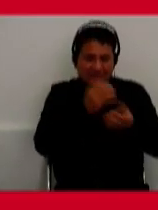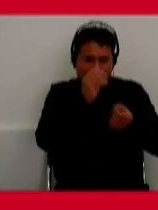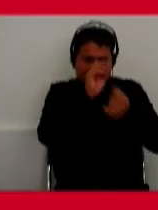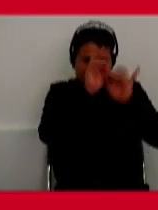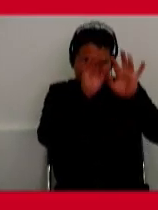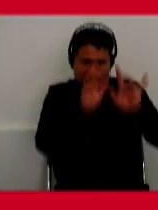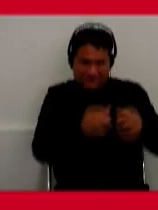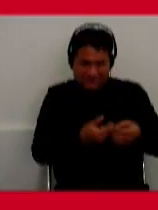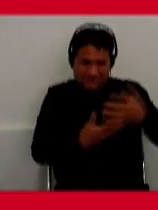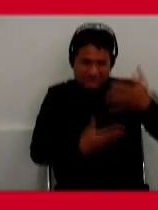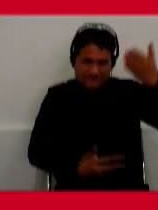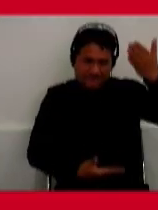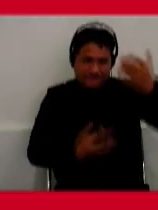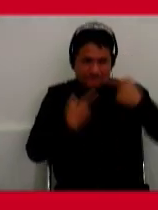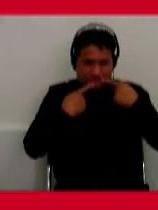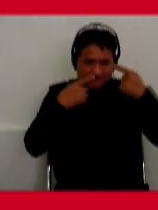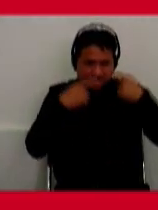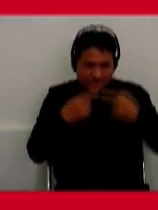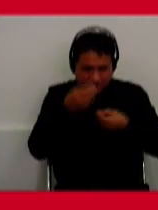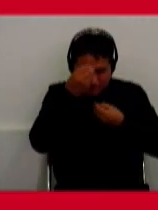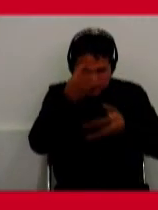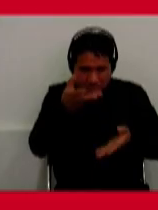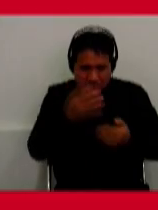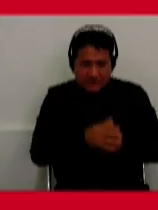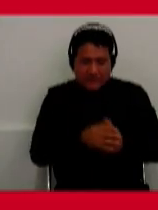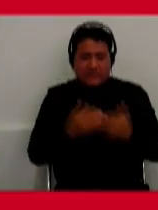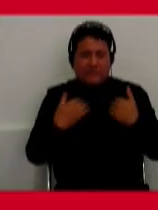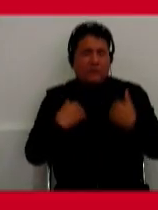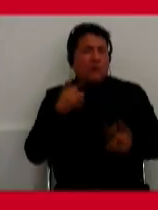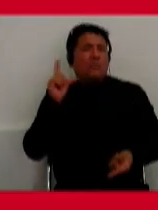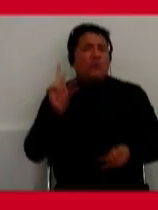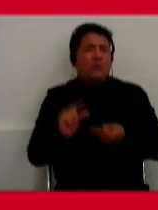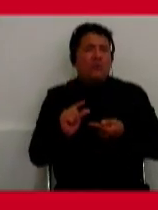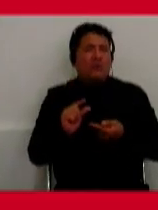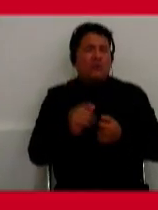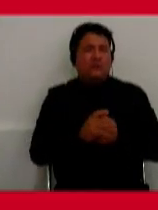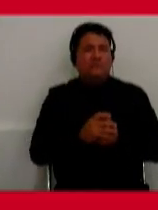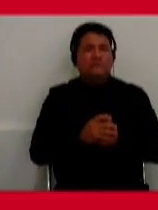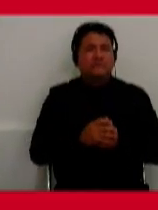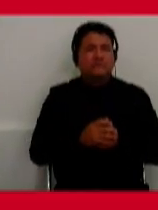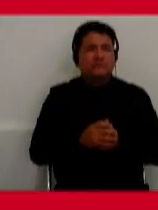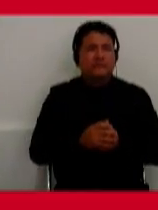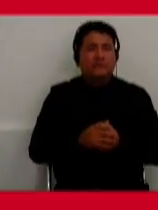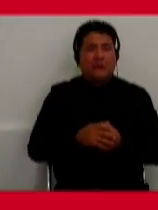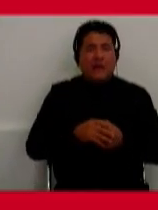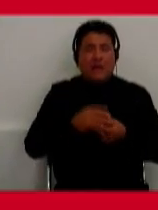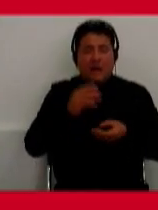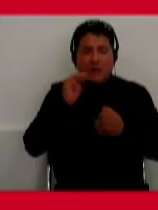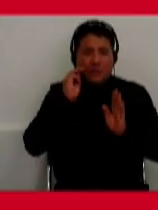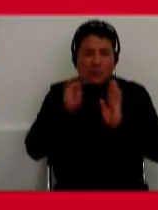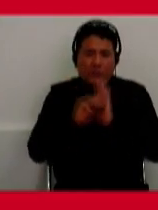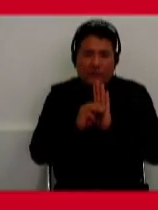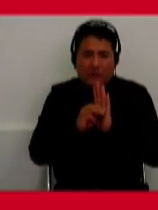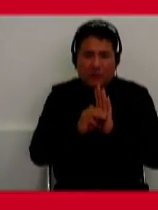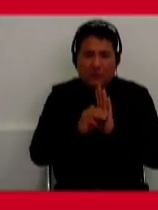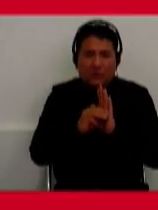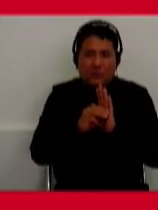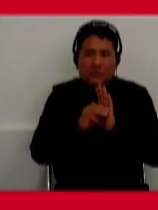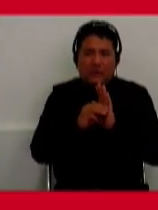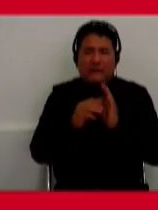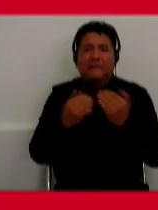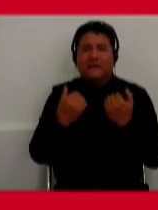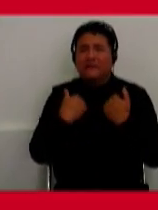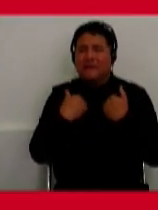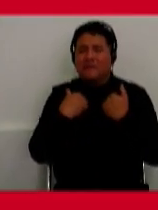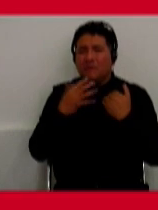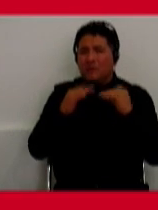poca información de los modelos. El modelo de calidad del macizo rocoso estaba un 30%,